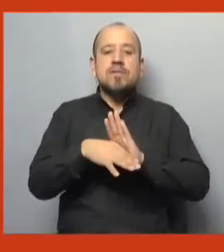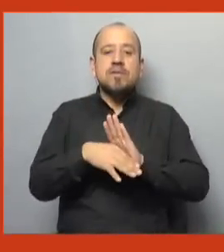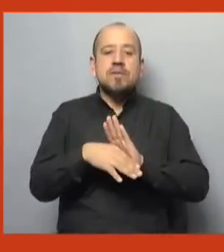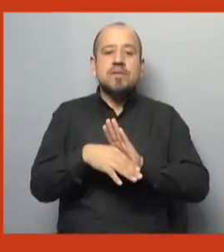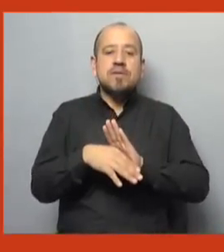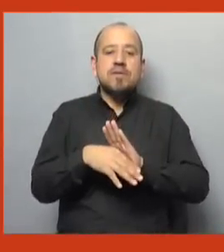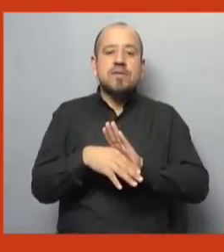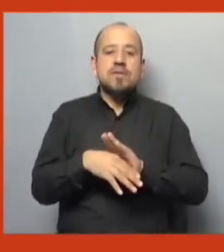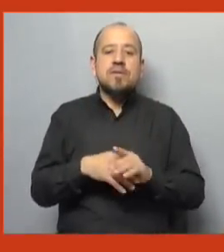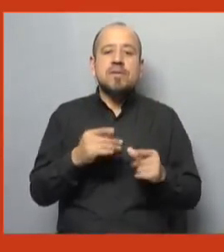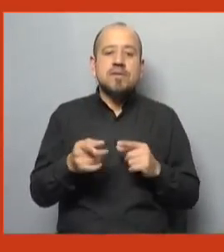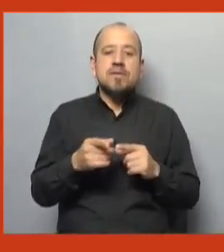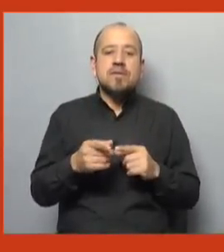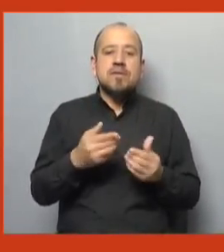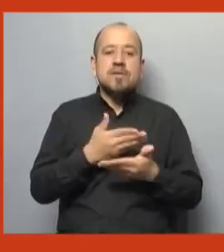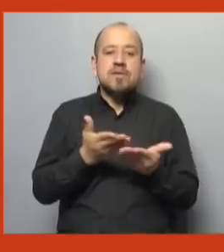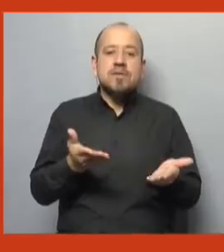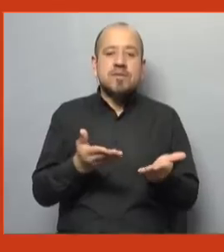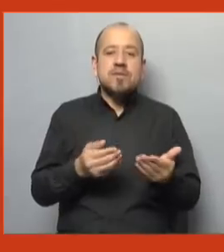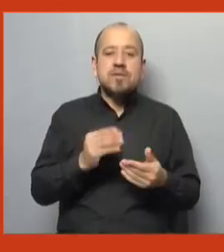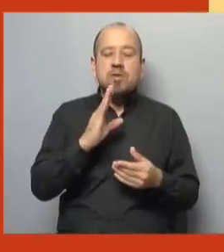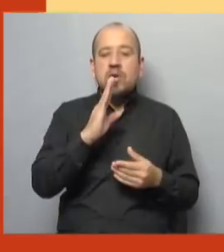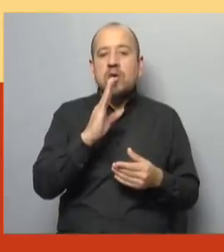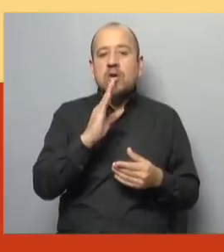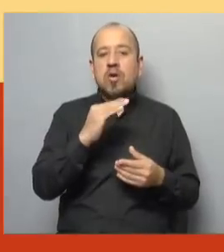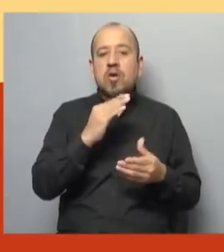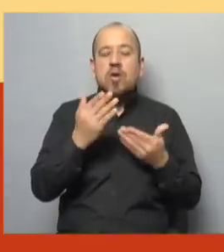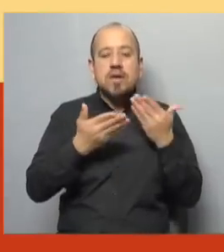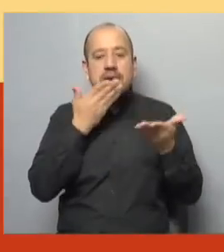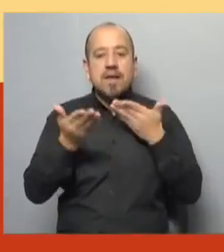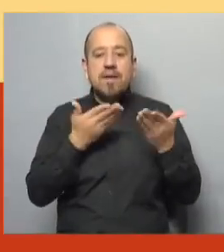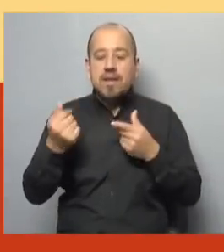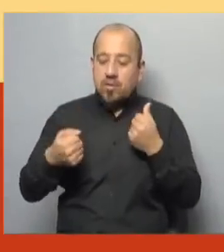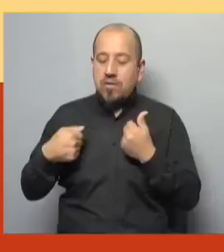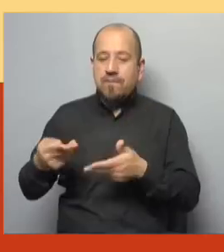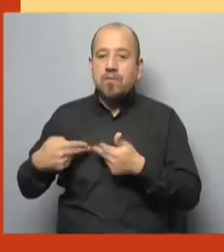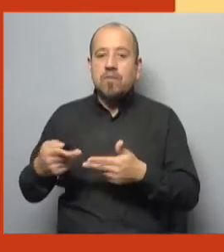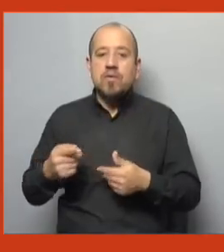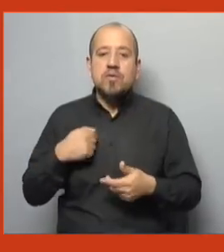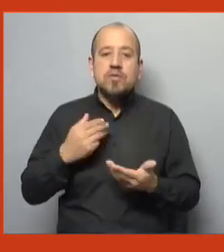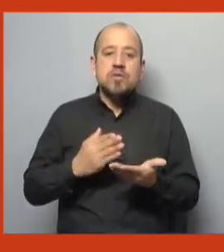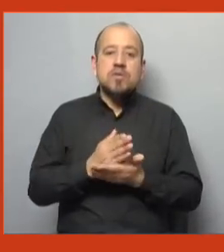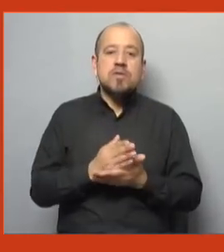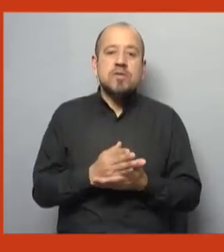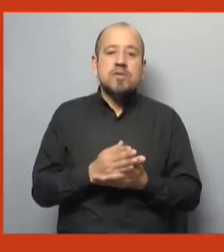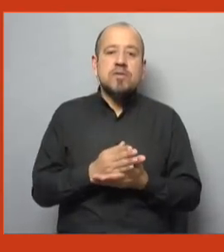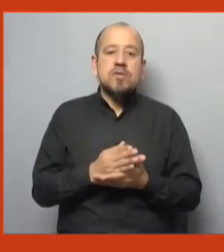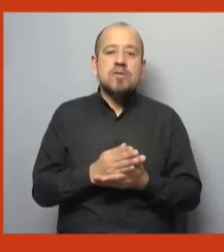lo que es ese movimiento popular que es el carnaval con el fútbol y yo siempre estoy